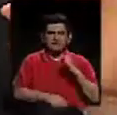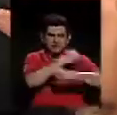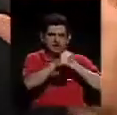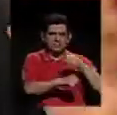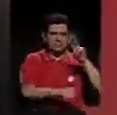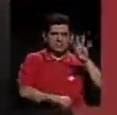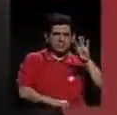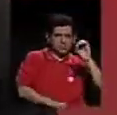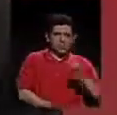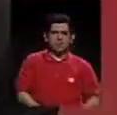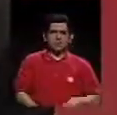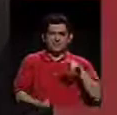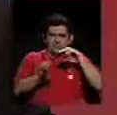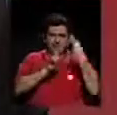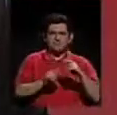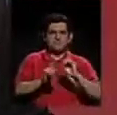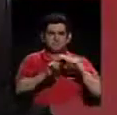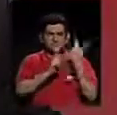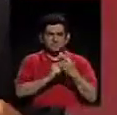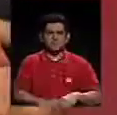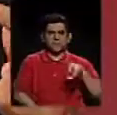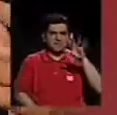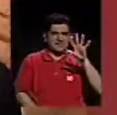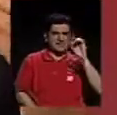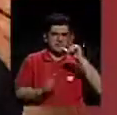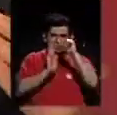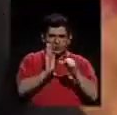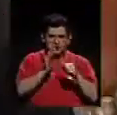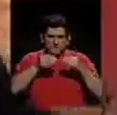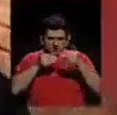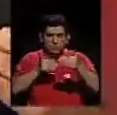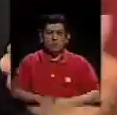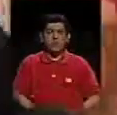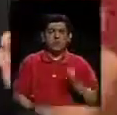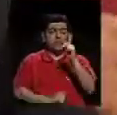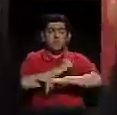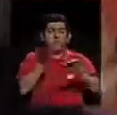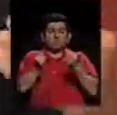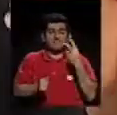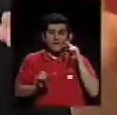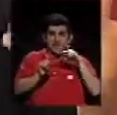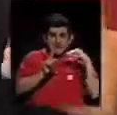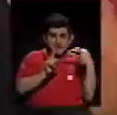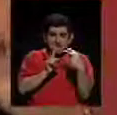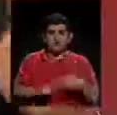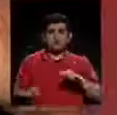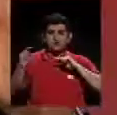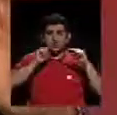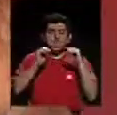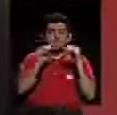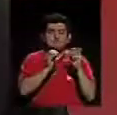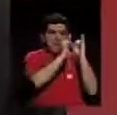gran visión social en el capítulo del 50 adelante, y un país que quiere optar por una visión de clima de negocios mucho